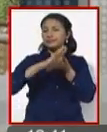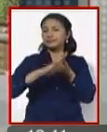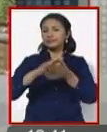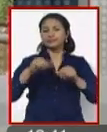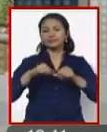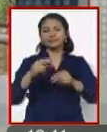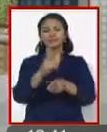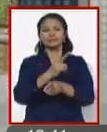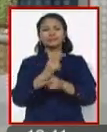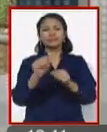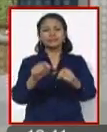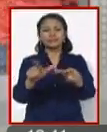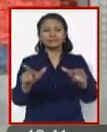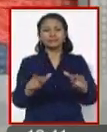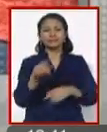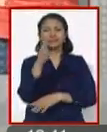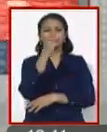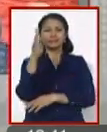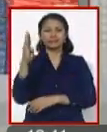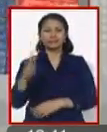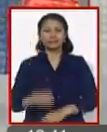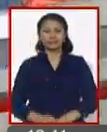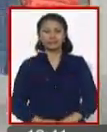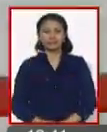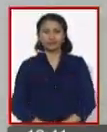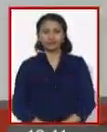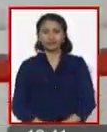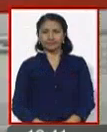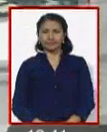y mantenimiento de las instalaciones sanitarias.